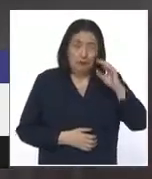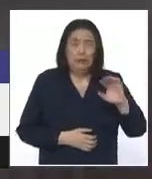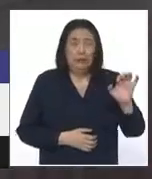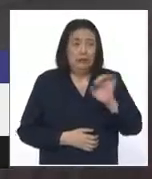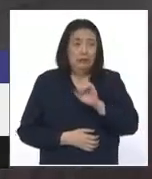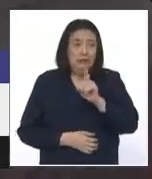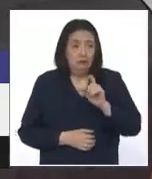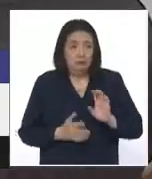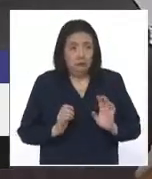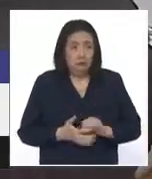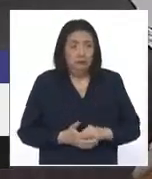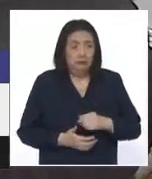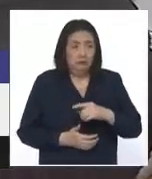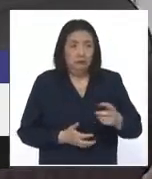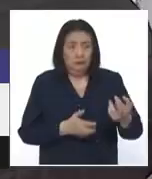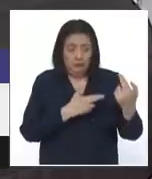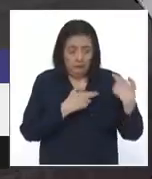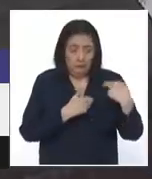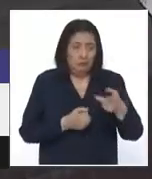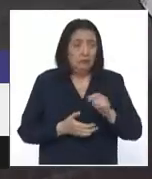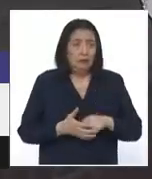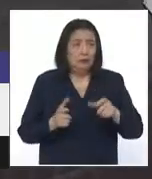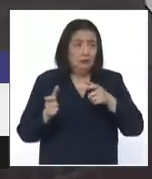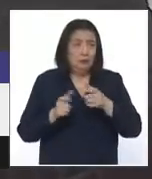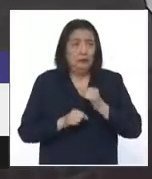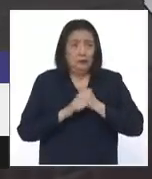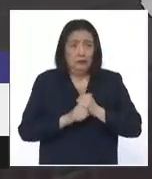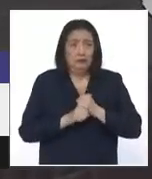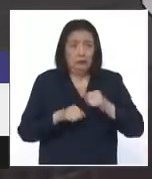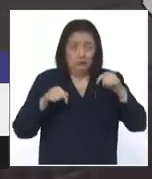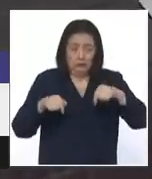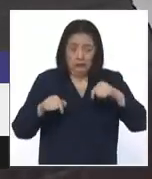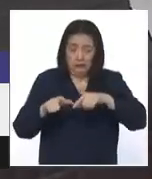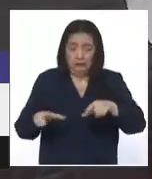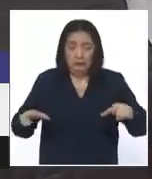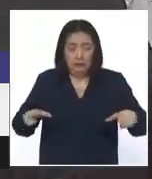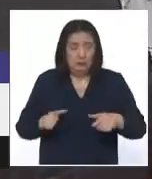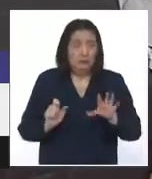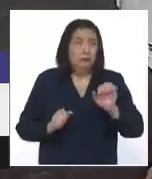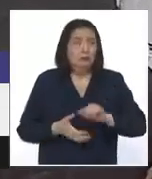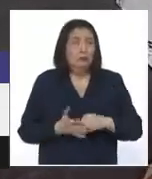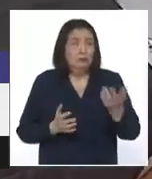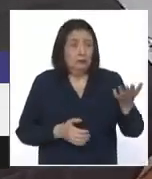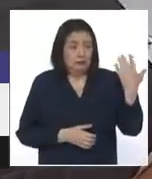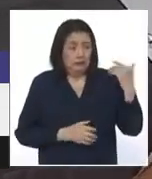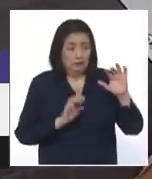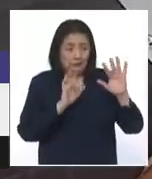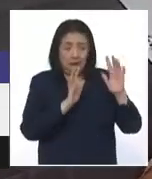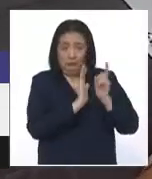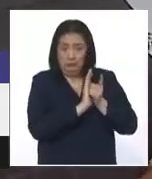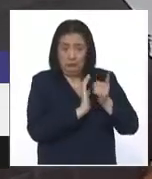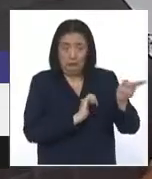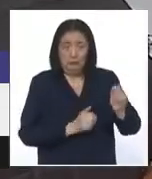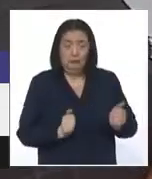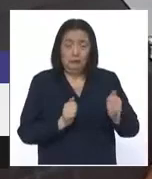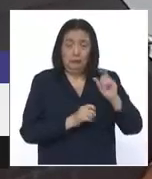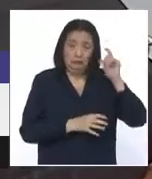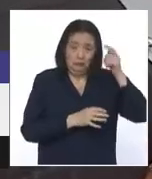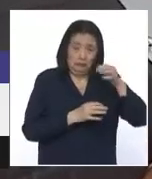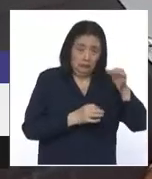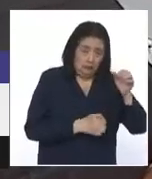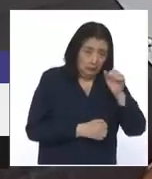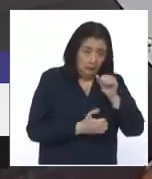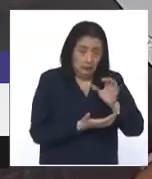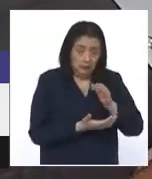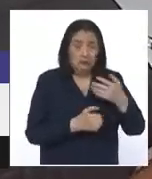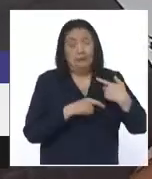Este 1, quienes son los encargados de velar por la seguridad en esta zona del distrito. Repito, hace 10 minutos hemos estado con el ingeniero de la cumbia, que es